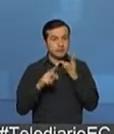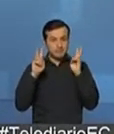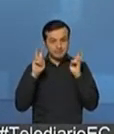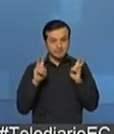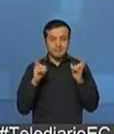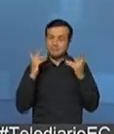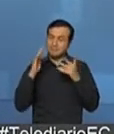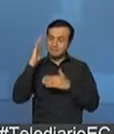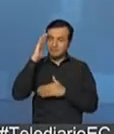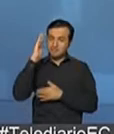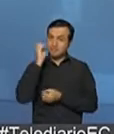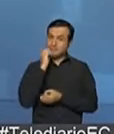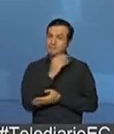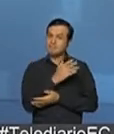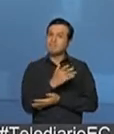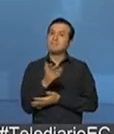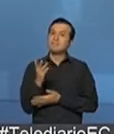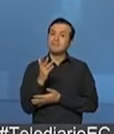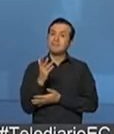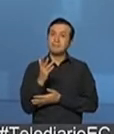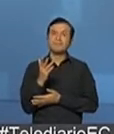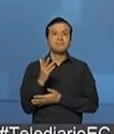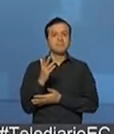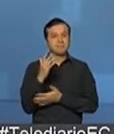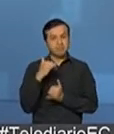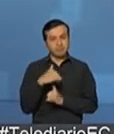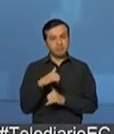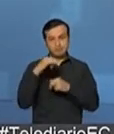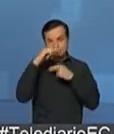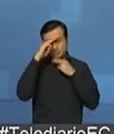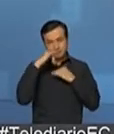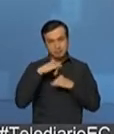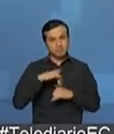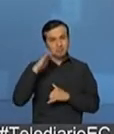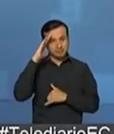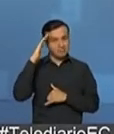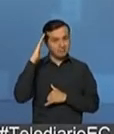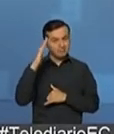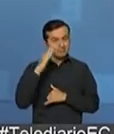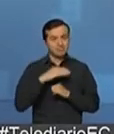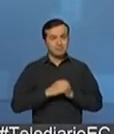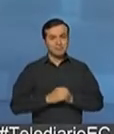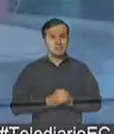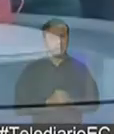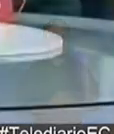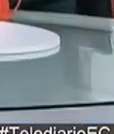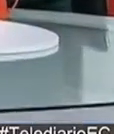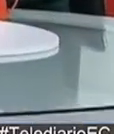Nosotros ya nos despedimos en Primera Impresión y enseguida viene Carla Larrea con más noticias en Telediario.